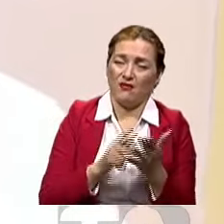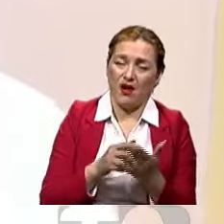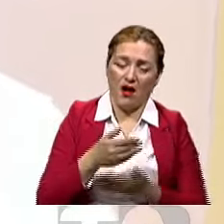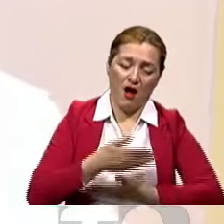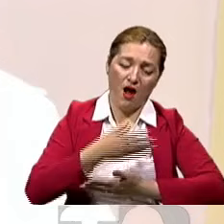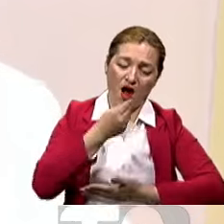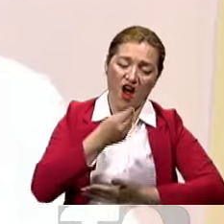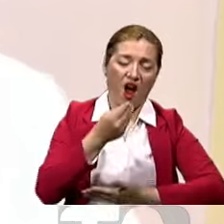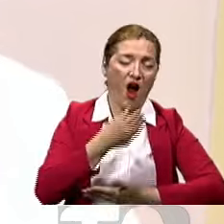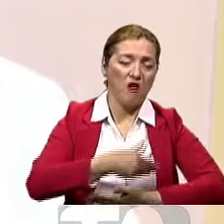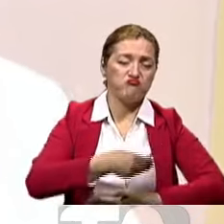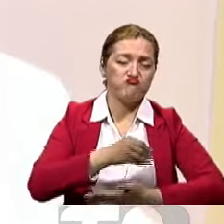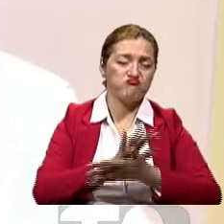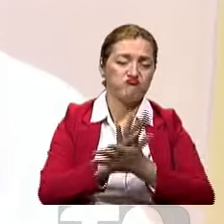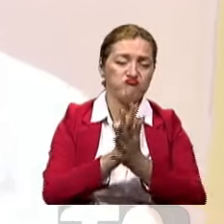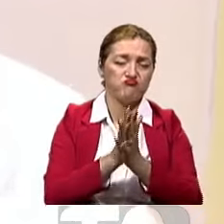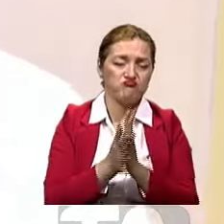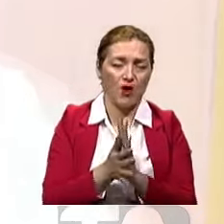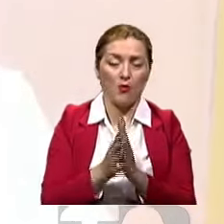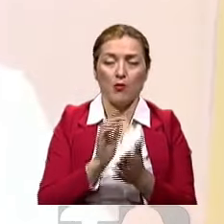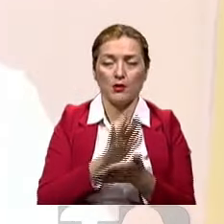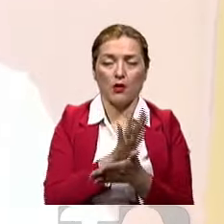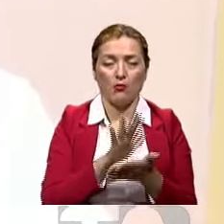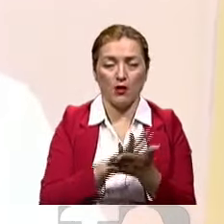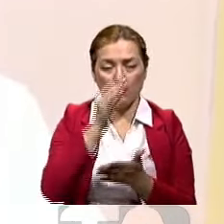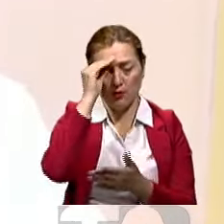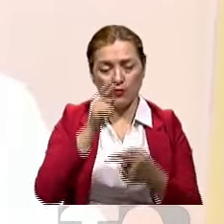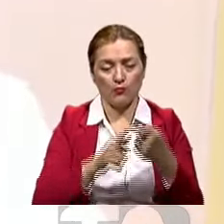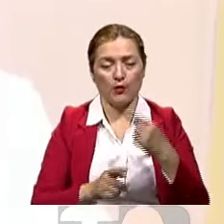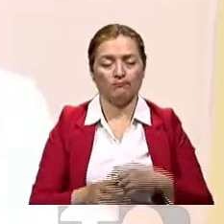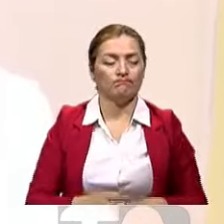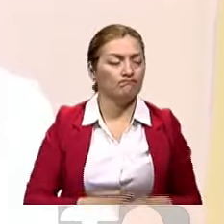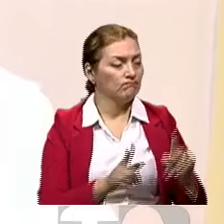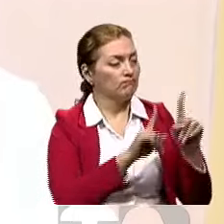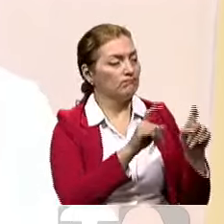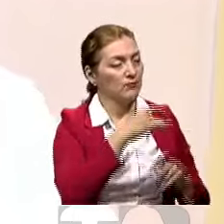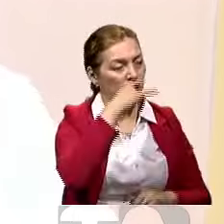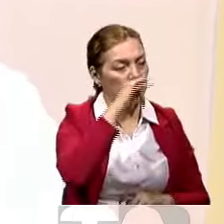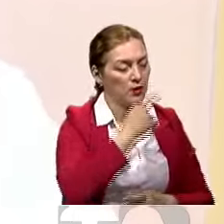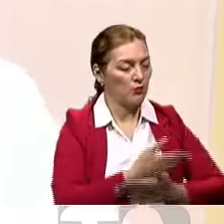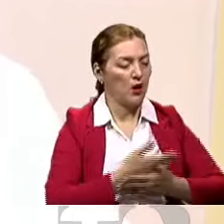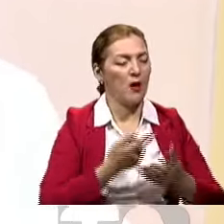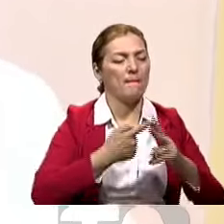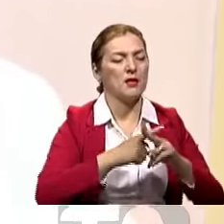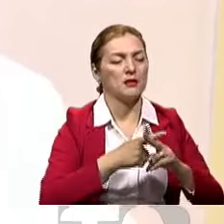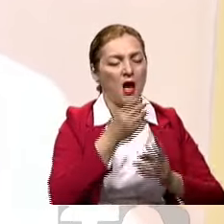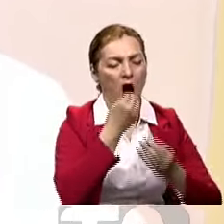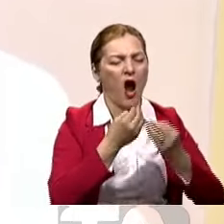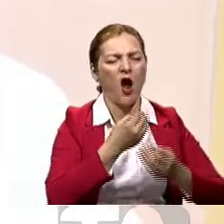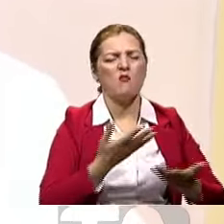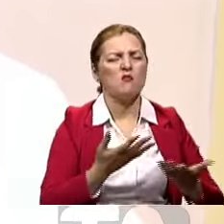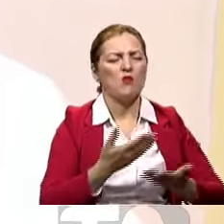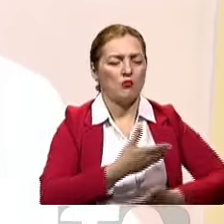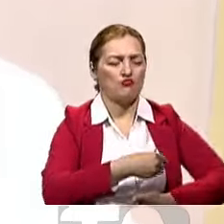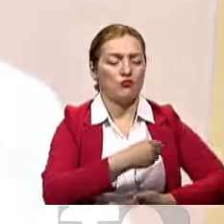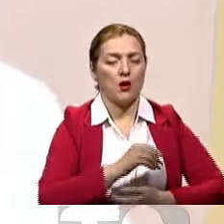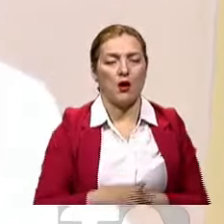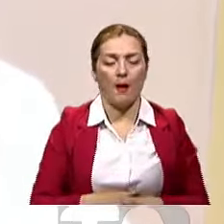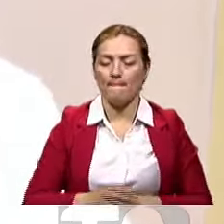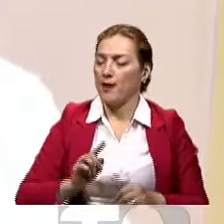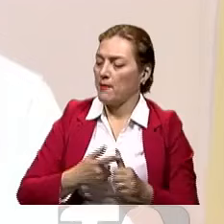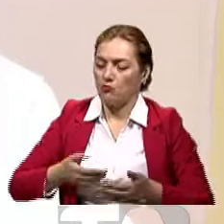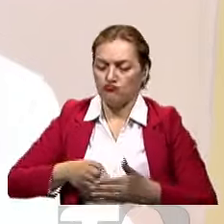rendimiento escolar, en el crecimiento. ¿Desde qué momento un niño debe ser amamantado? Desde la primera hora de vida. Eso es